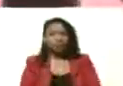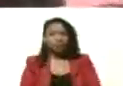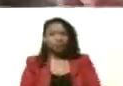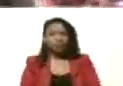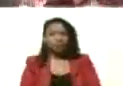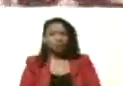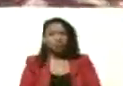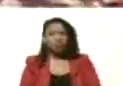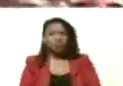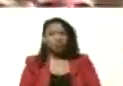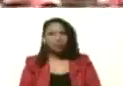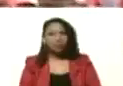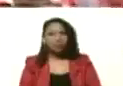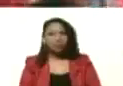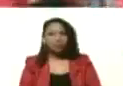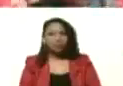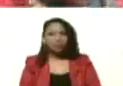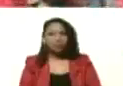Muéstrenselo a la gente.